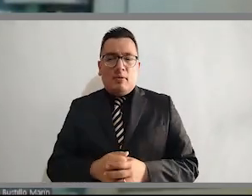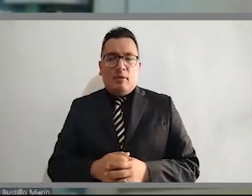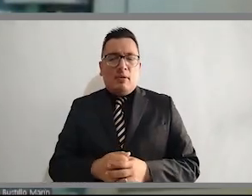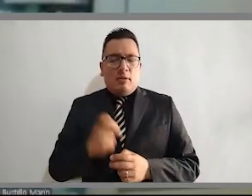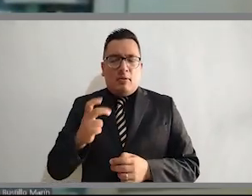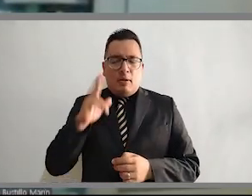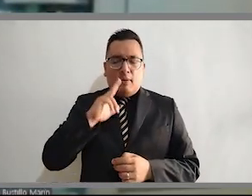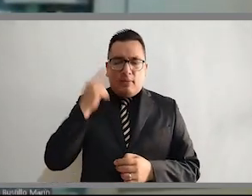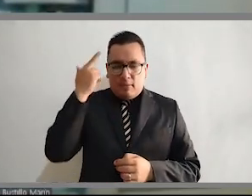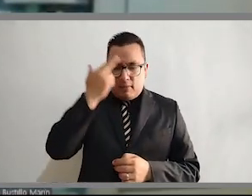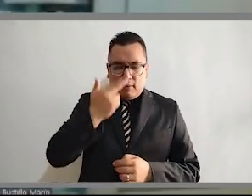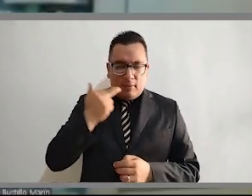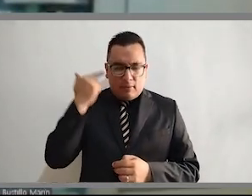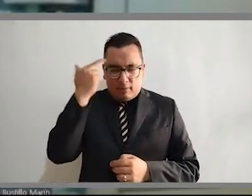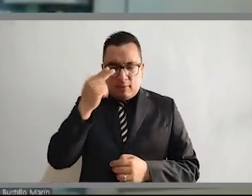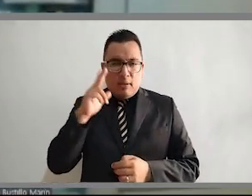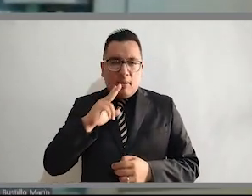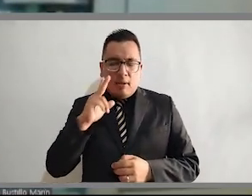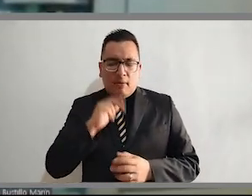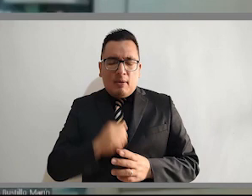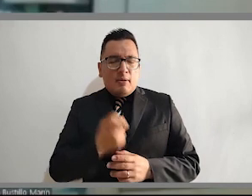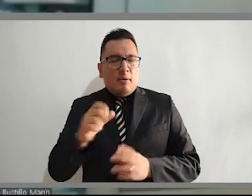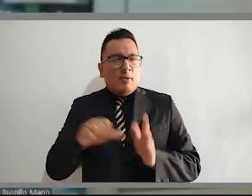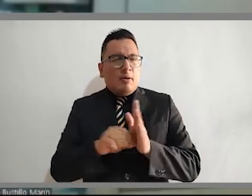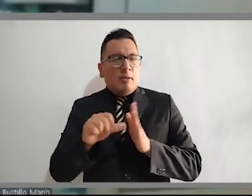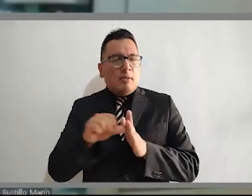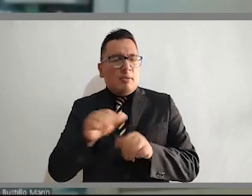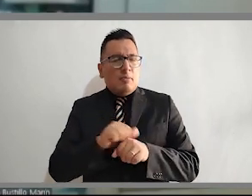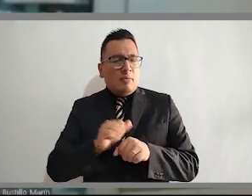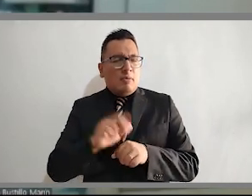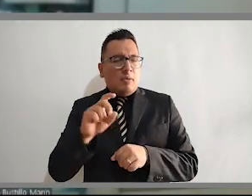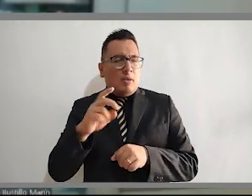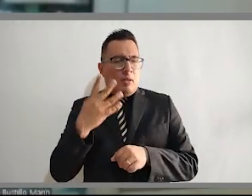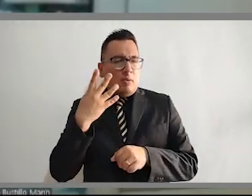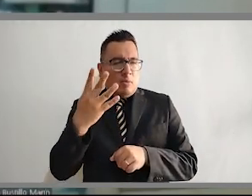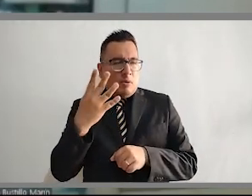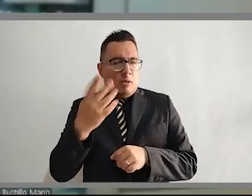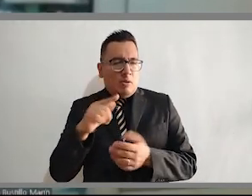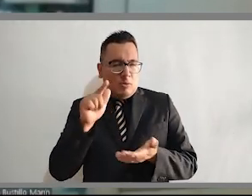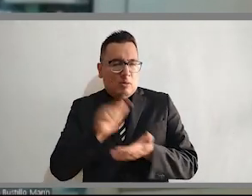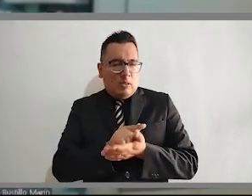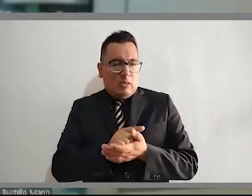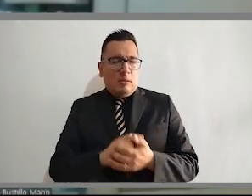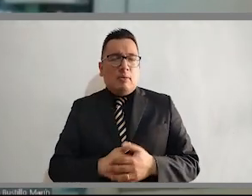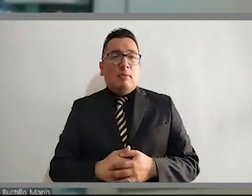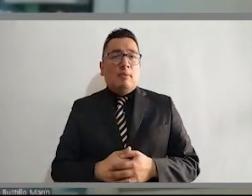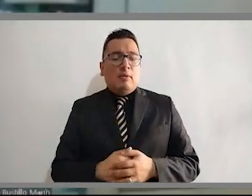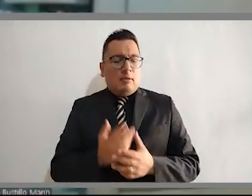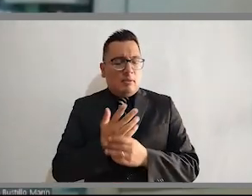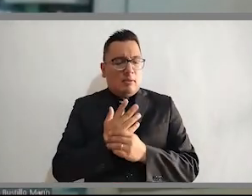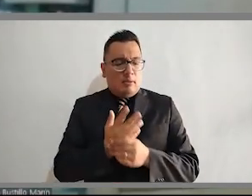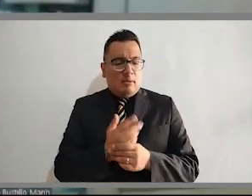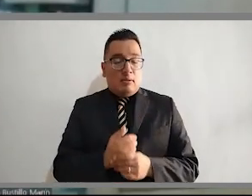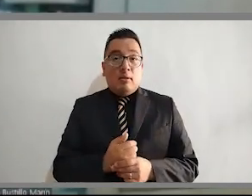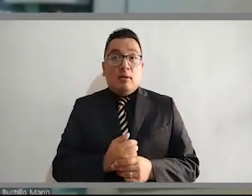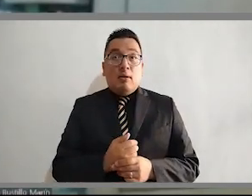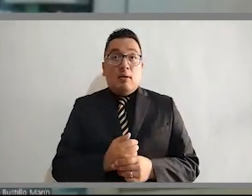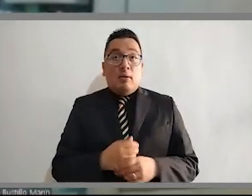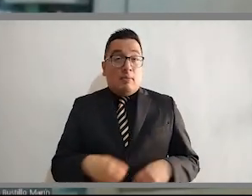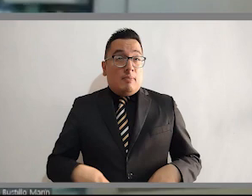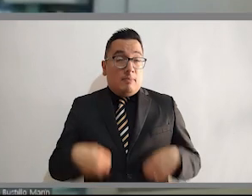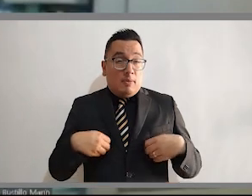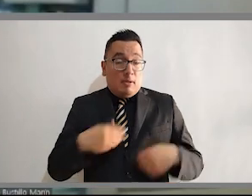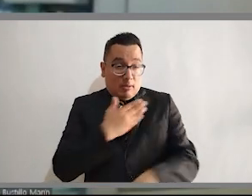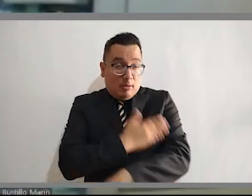se hace el estudio de este requisito en el artículo 34 de la Constitución Federal, diciendo,